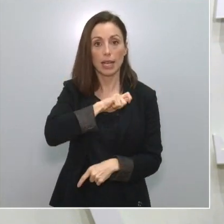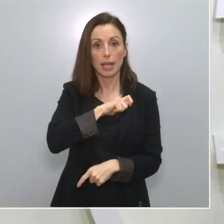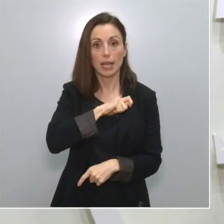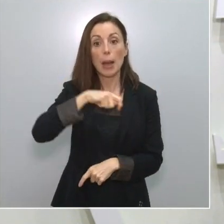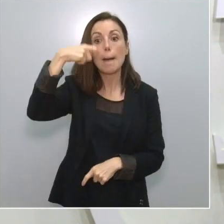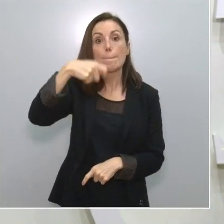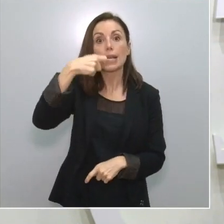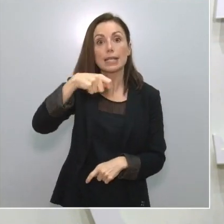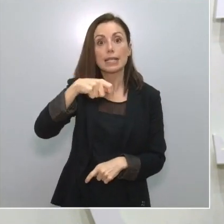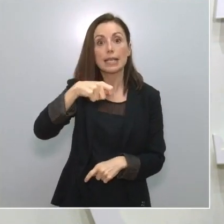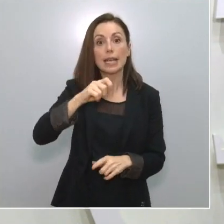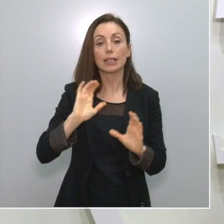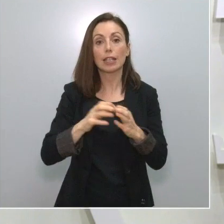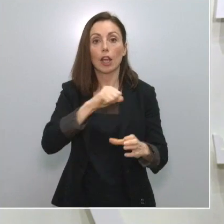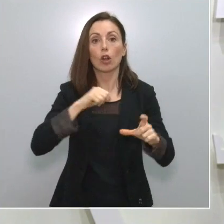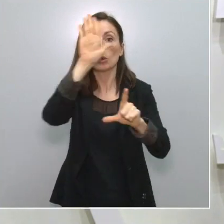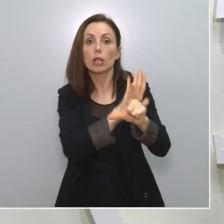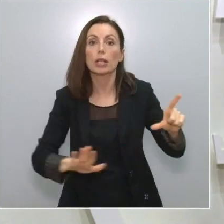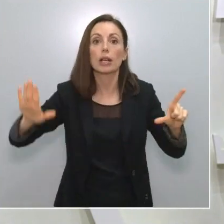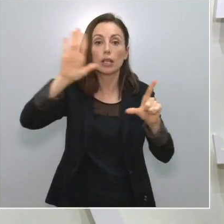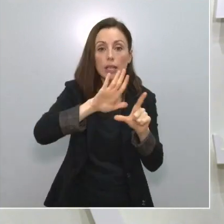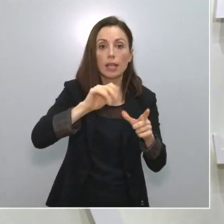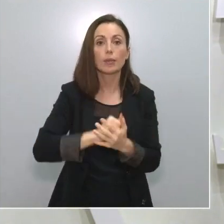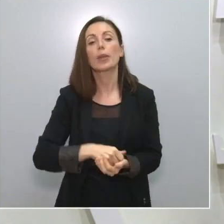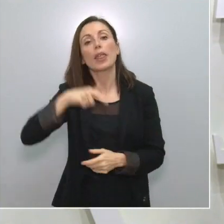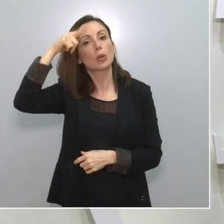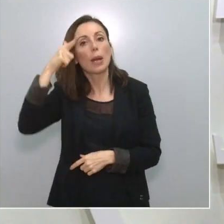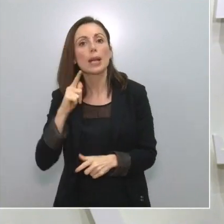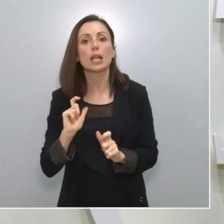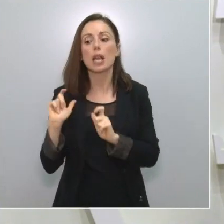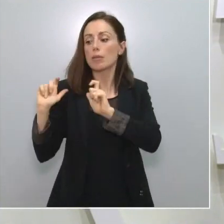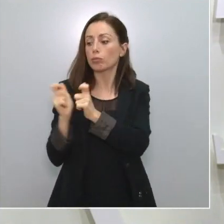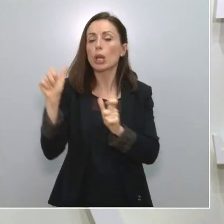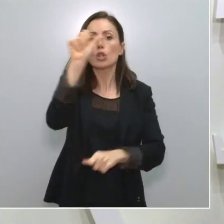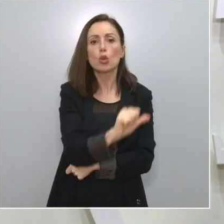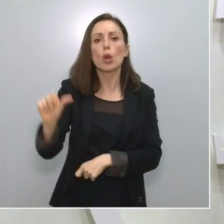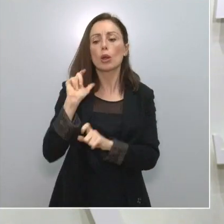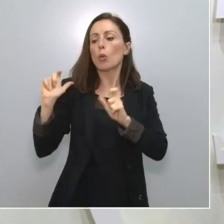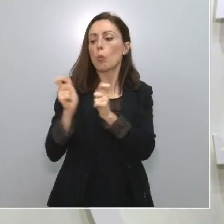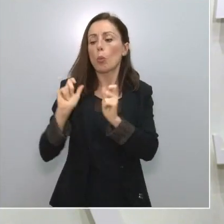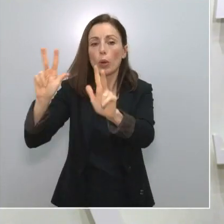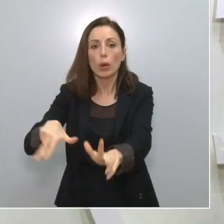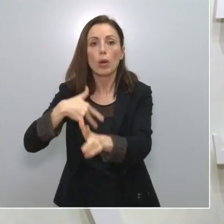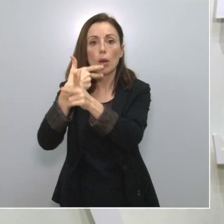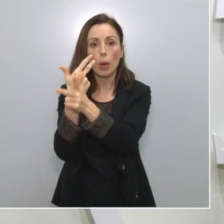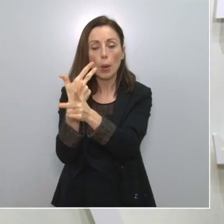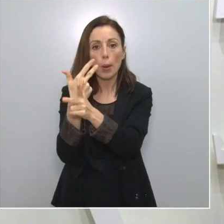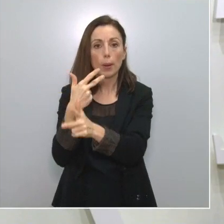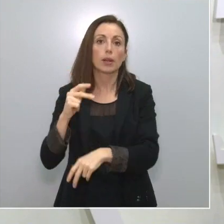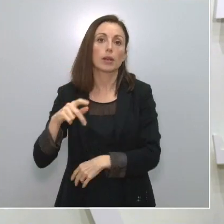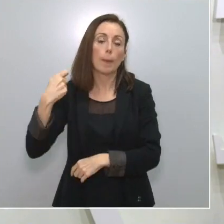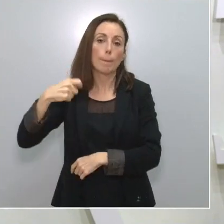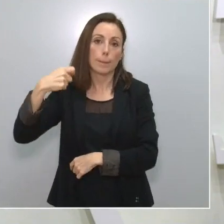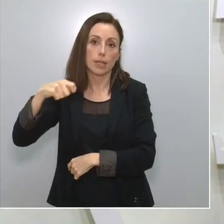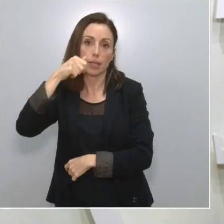comunidades autónomas y de las ciudades de Ceuta y Melilla hemos mantenido una reunión semanal por videoconferencia con el presidente del gobierno.